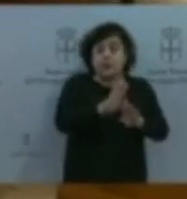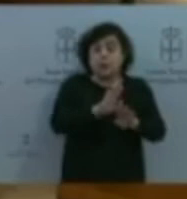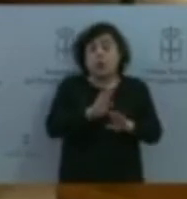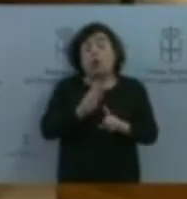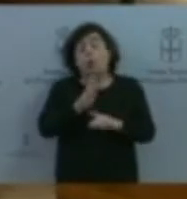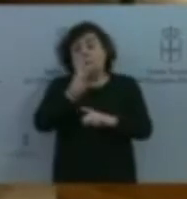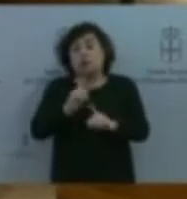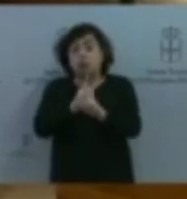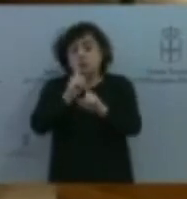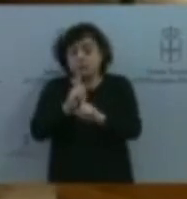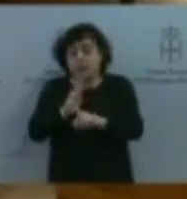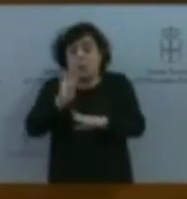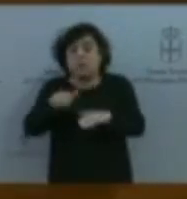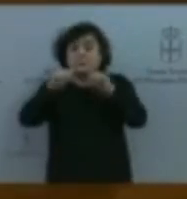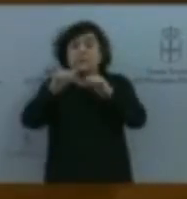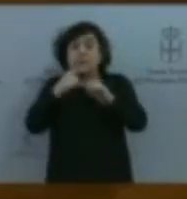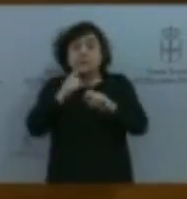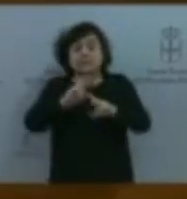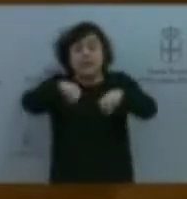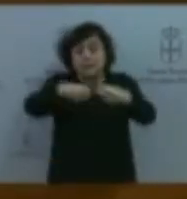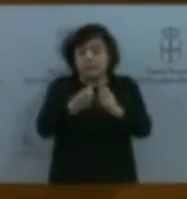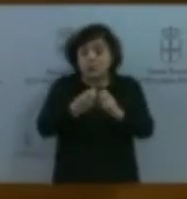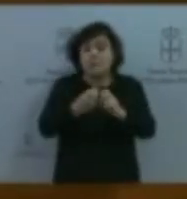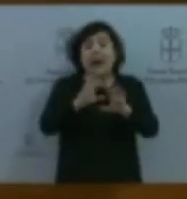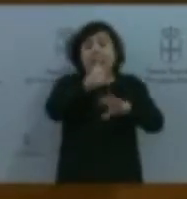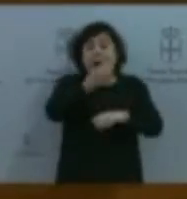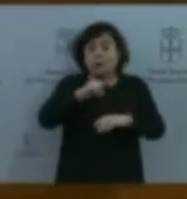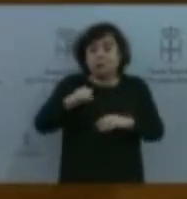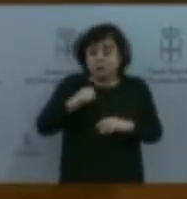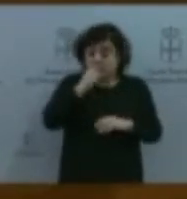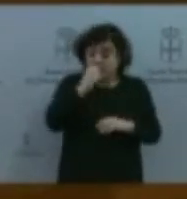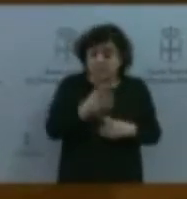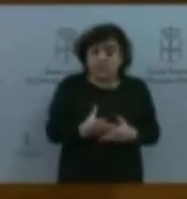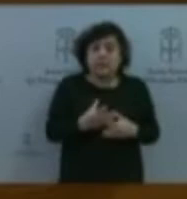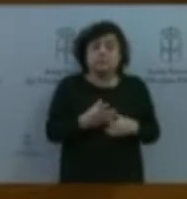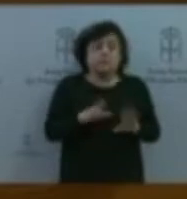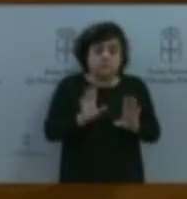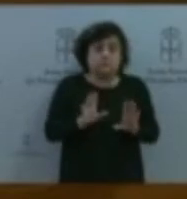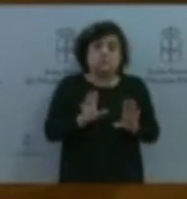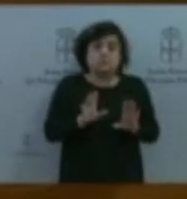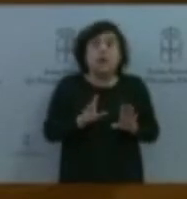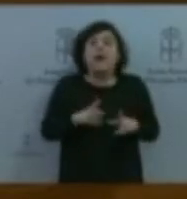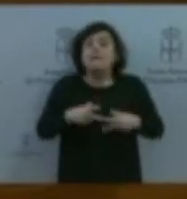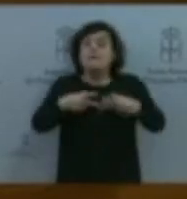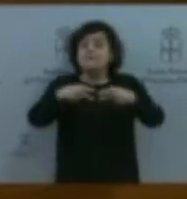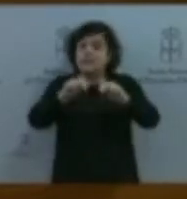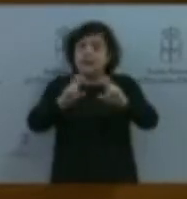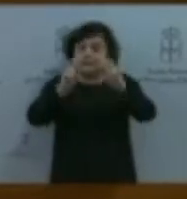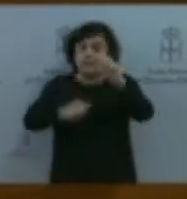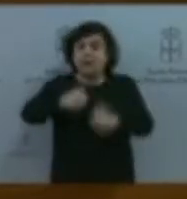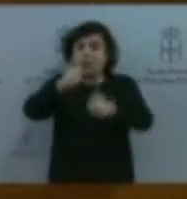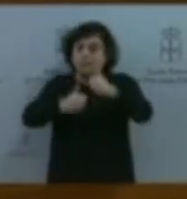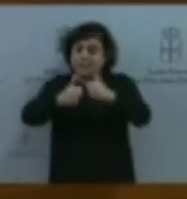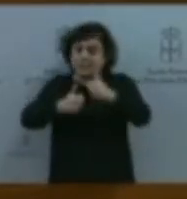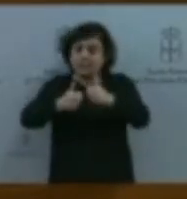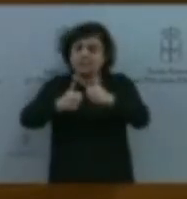bien que se ponga fin al dumping fiscal a nivel estatal, pero también que actuemos a nivel asturiano en